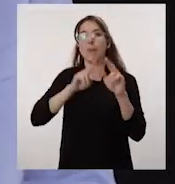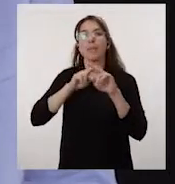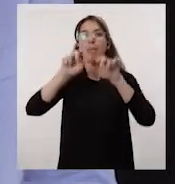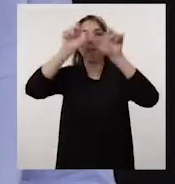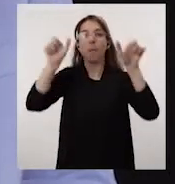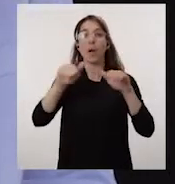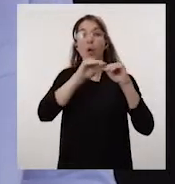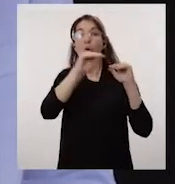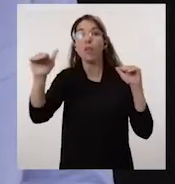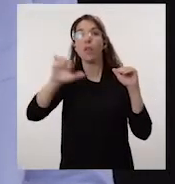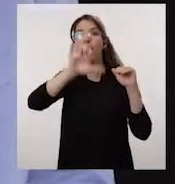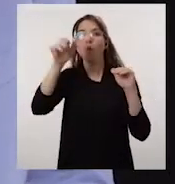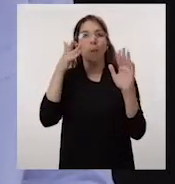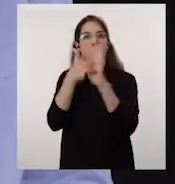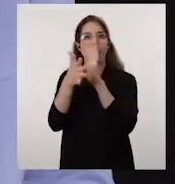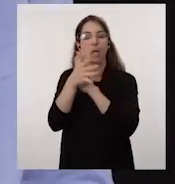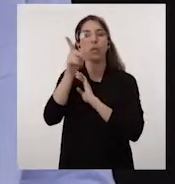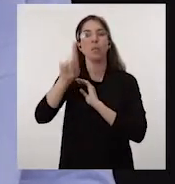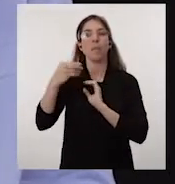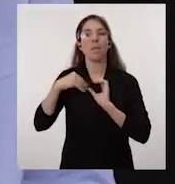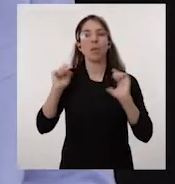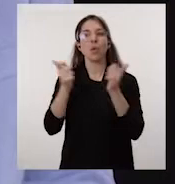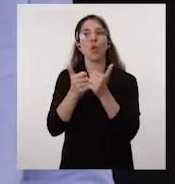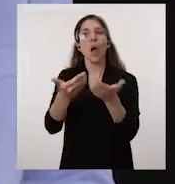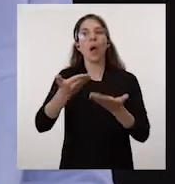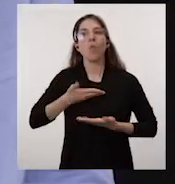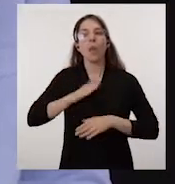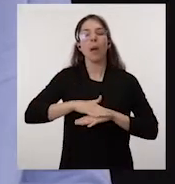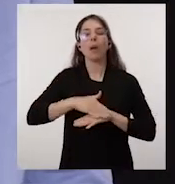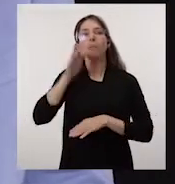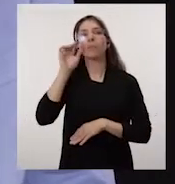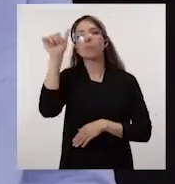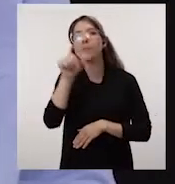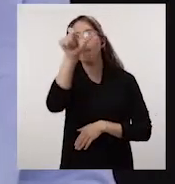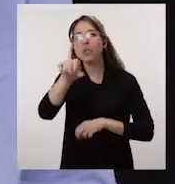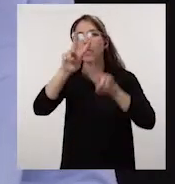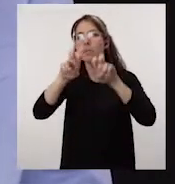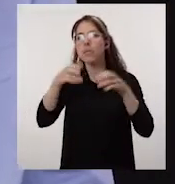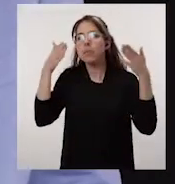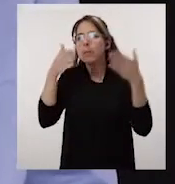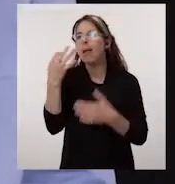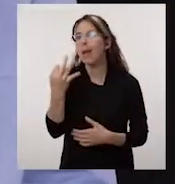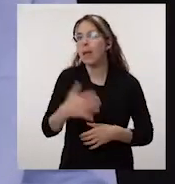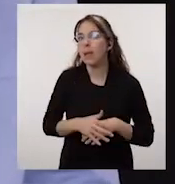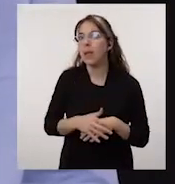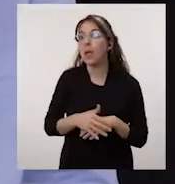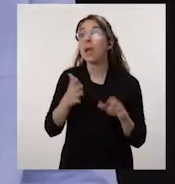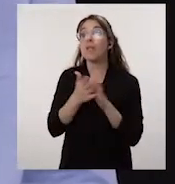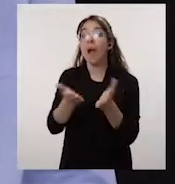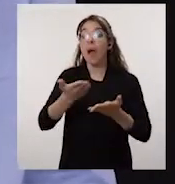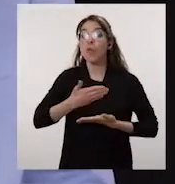horizonte europa pero sobre todo nos han servido para escuchar en que estaban trabajando sus investigadores eso nos ha permitido